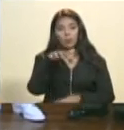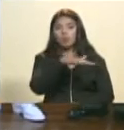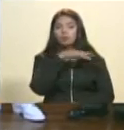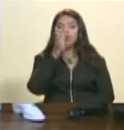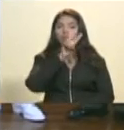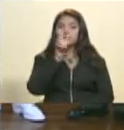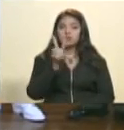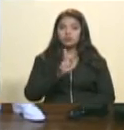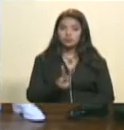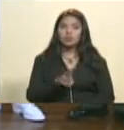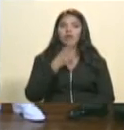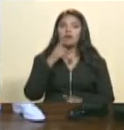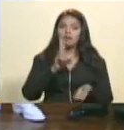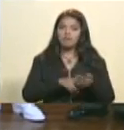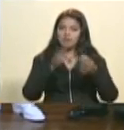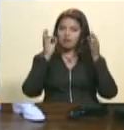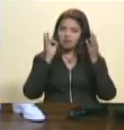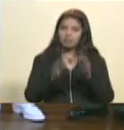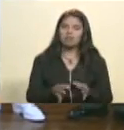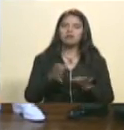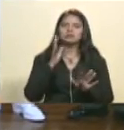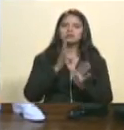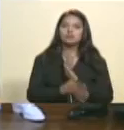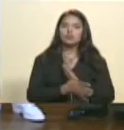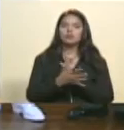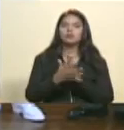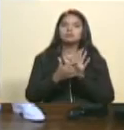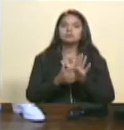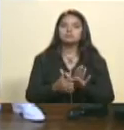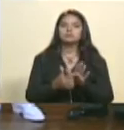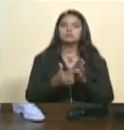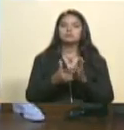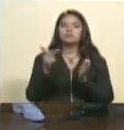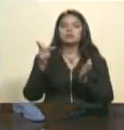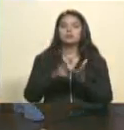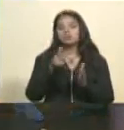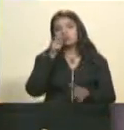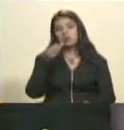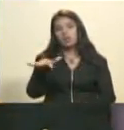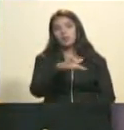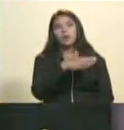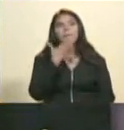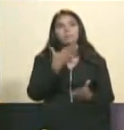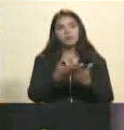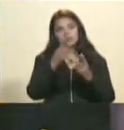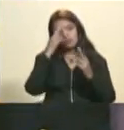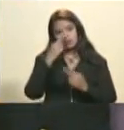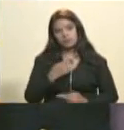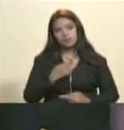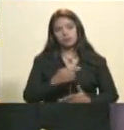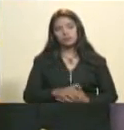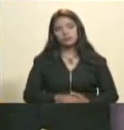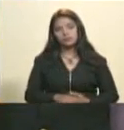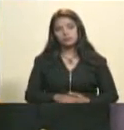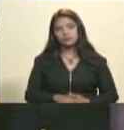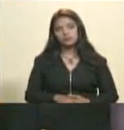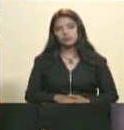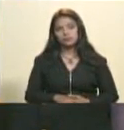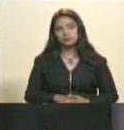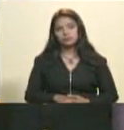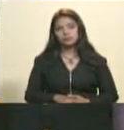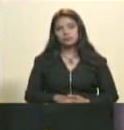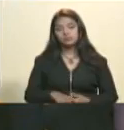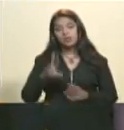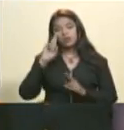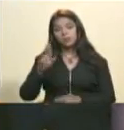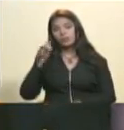Venezuela la verdad de lo que es la expresión popular. Pedimos respeto al pueblo de